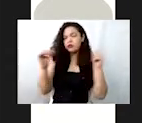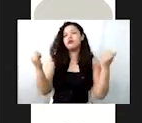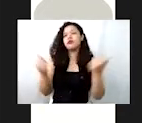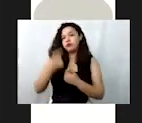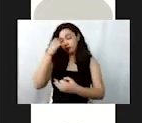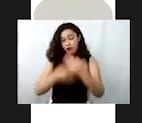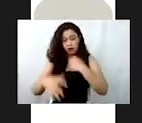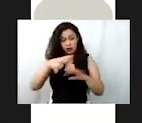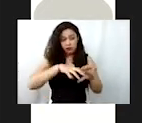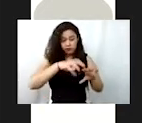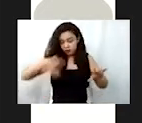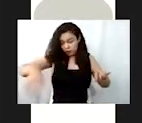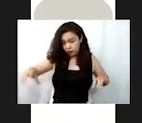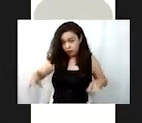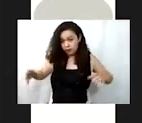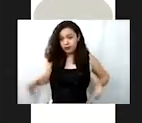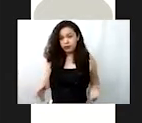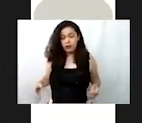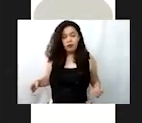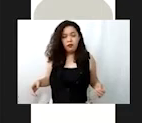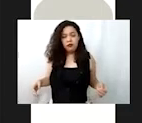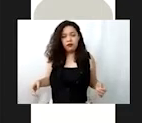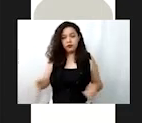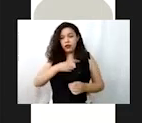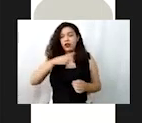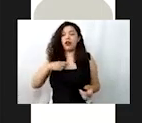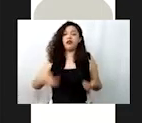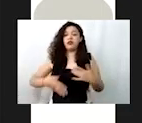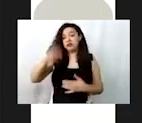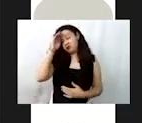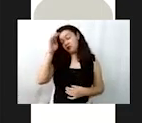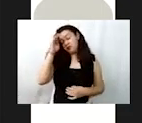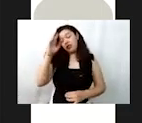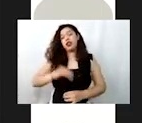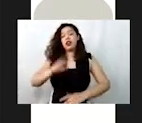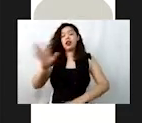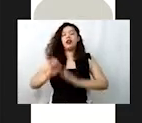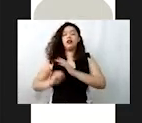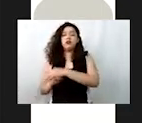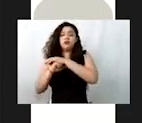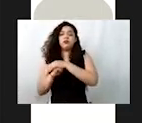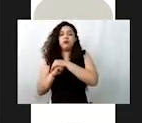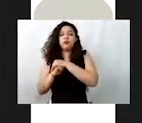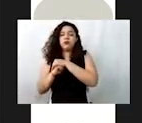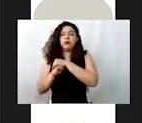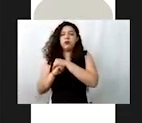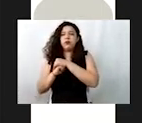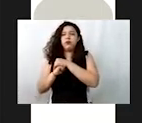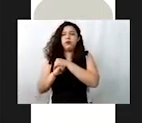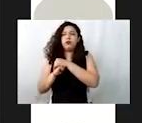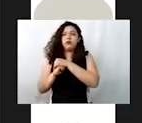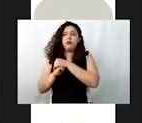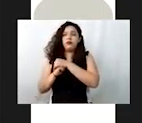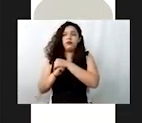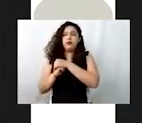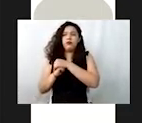los sectores se tienen que ir planteando, porque evidentemente la sostenibilidad sin duda empieza primero desde